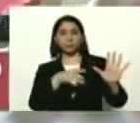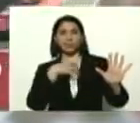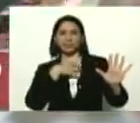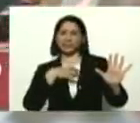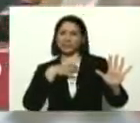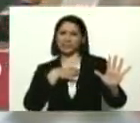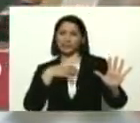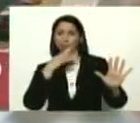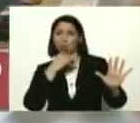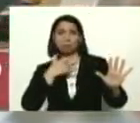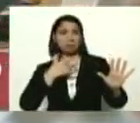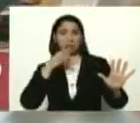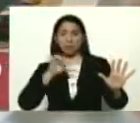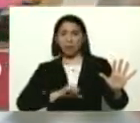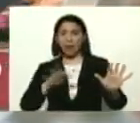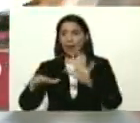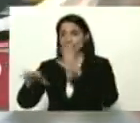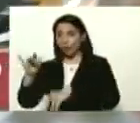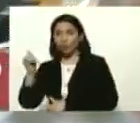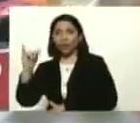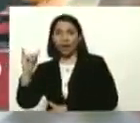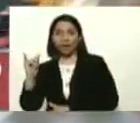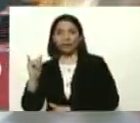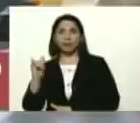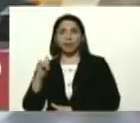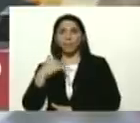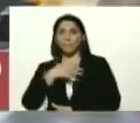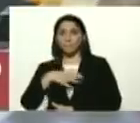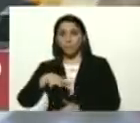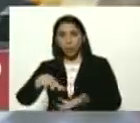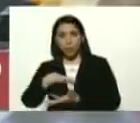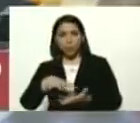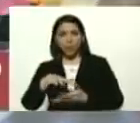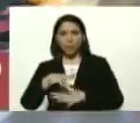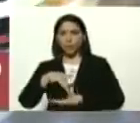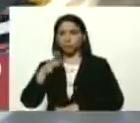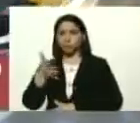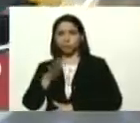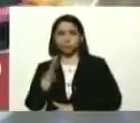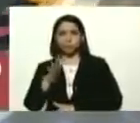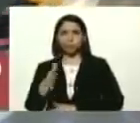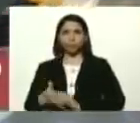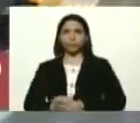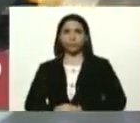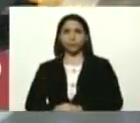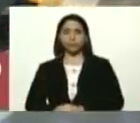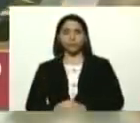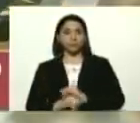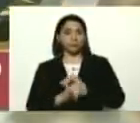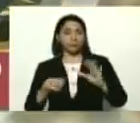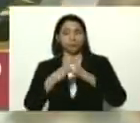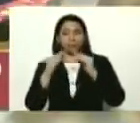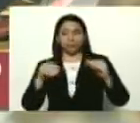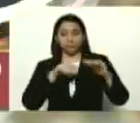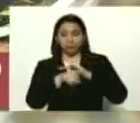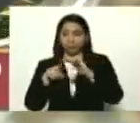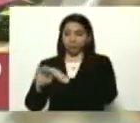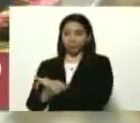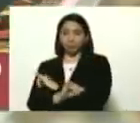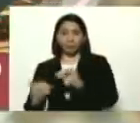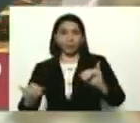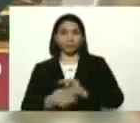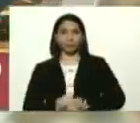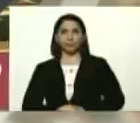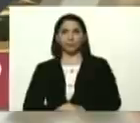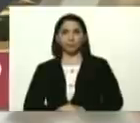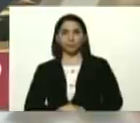asintomáticos, 14 tienen una insuficiencia respiratoria aguda leve, ya todos están